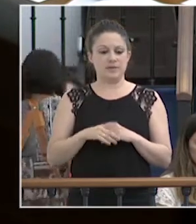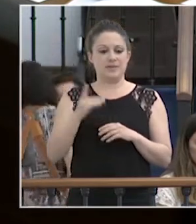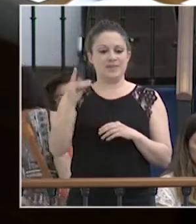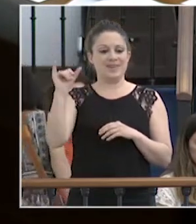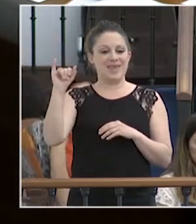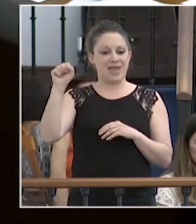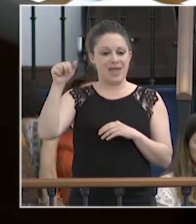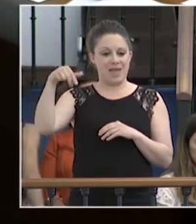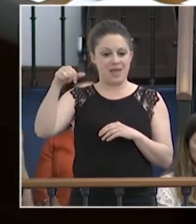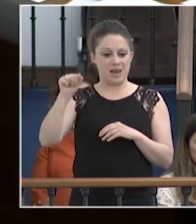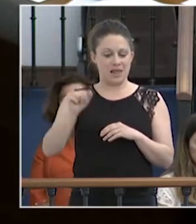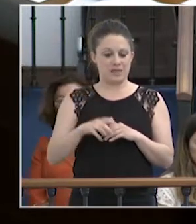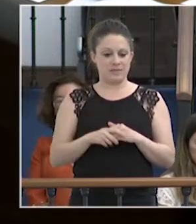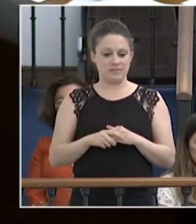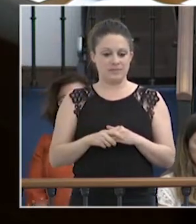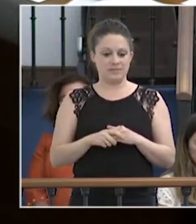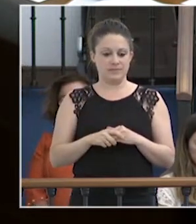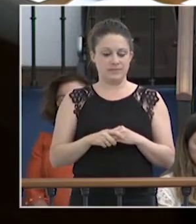López Gómez,